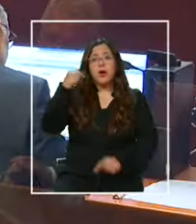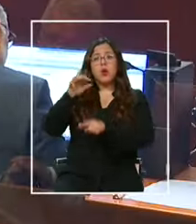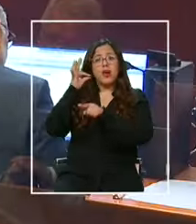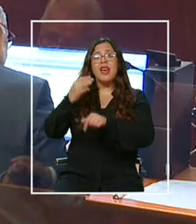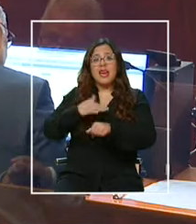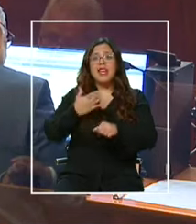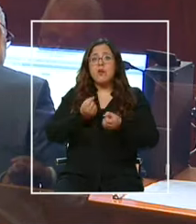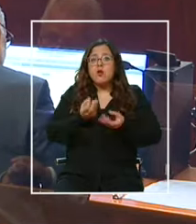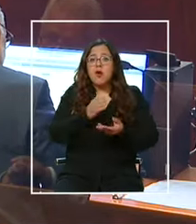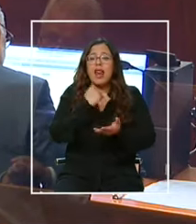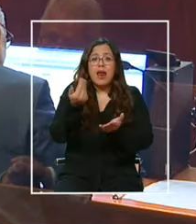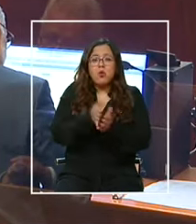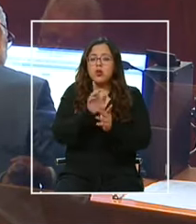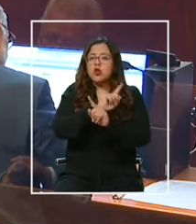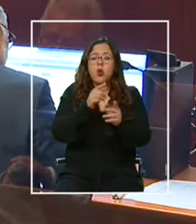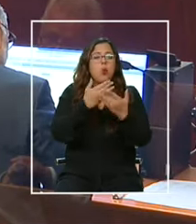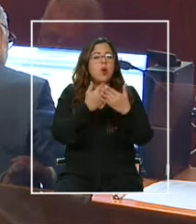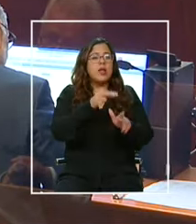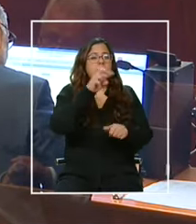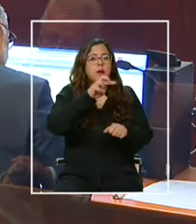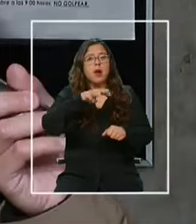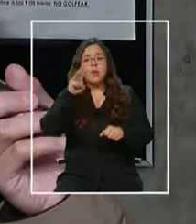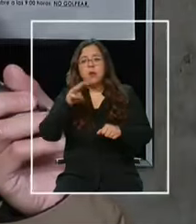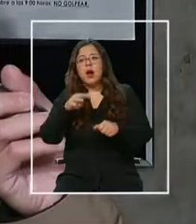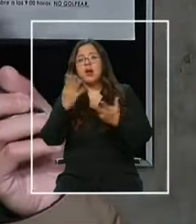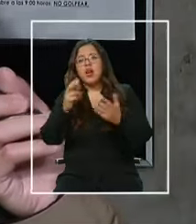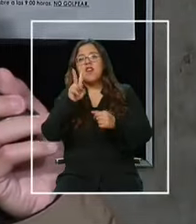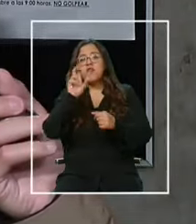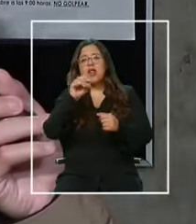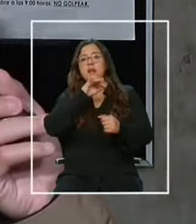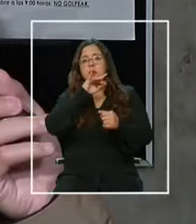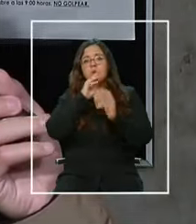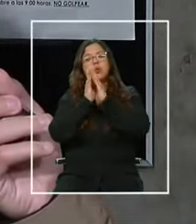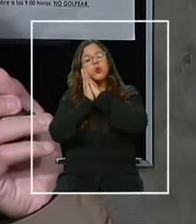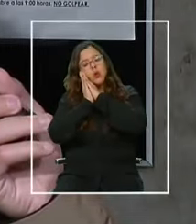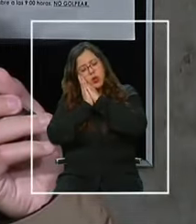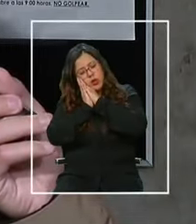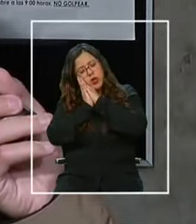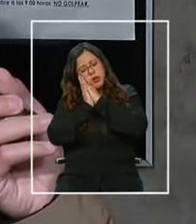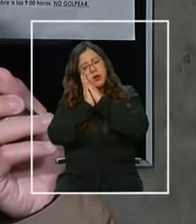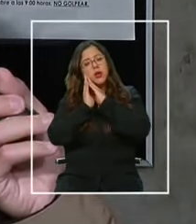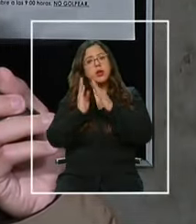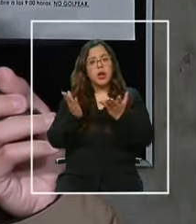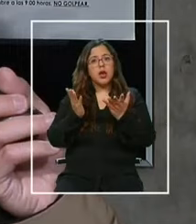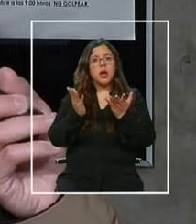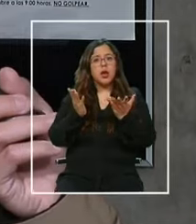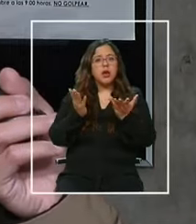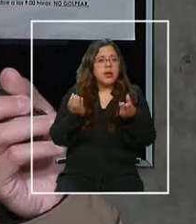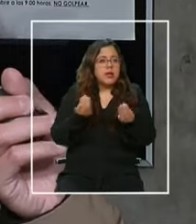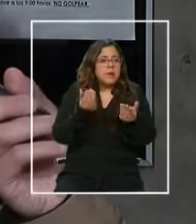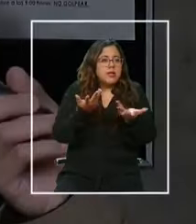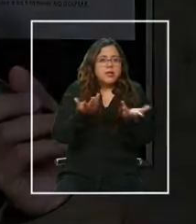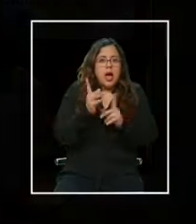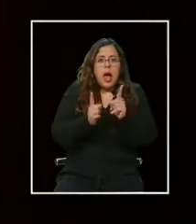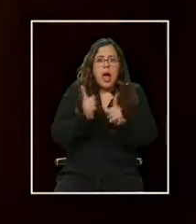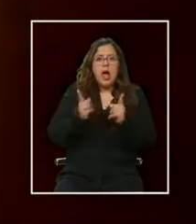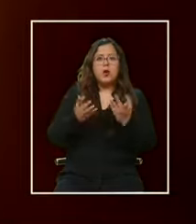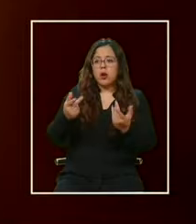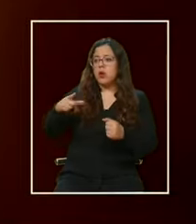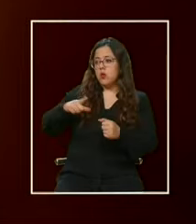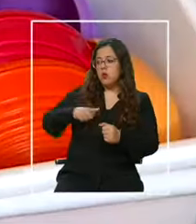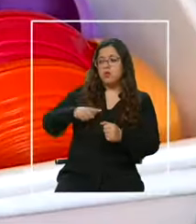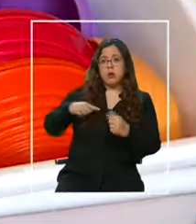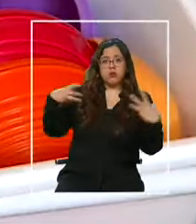matar. Cualquier papá que se quede dormido 20 minutos y pase algo es culpable de homicidio, según esa perspectiva.